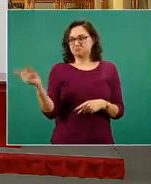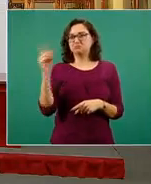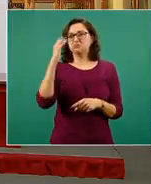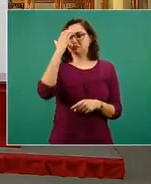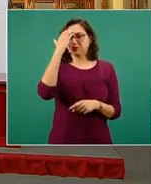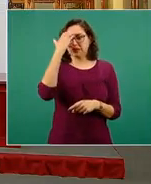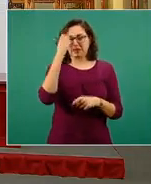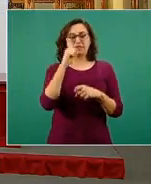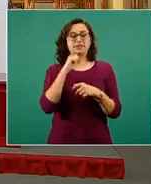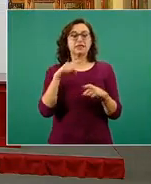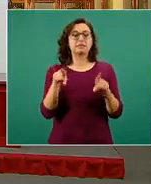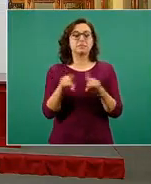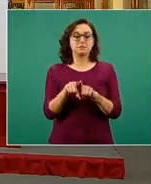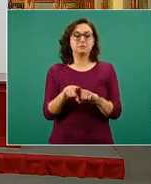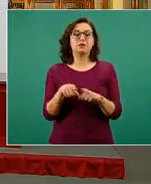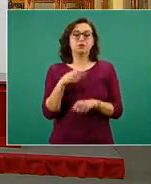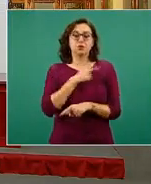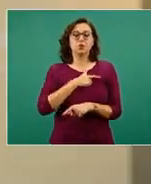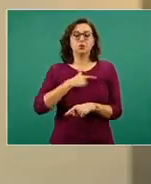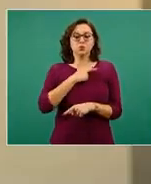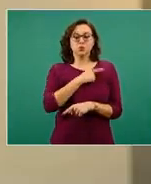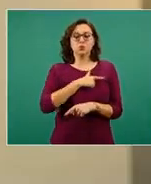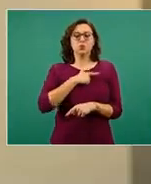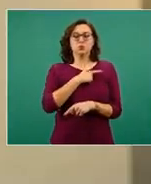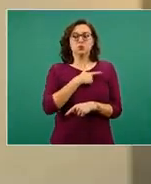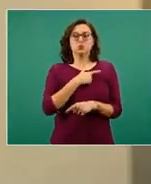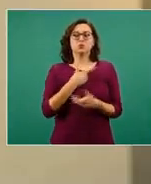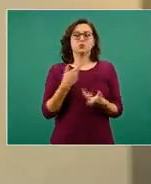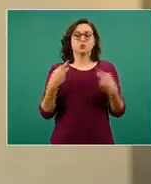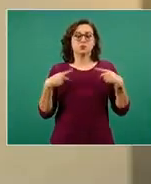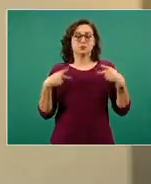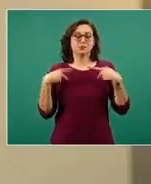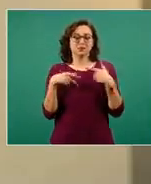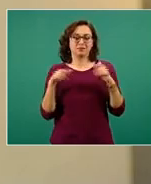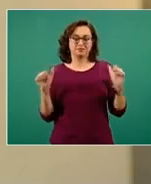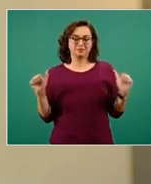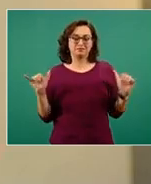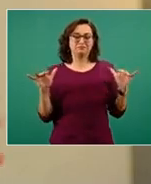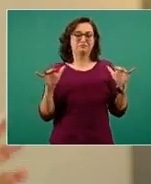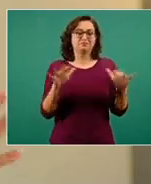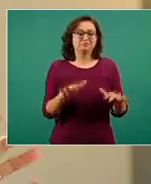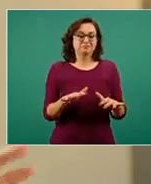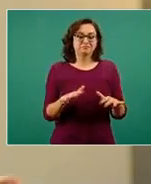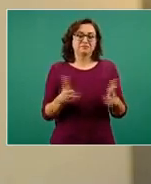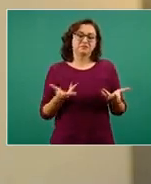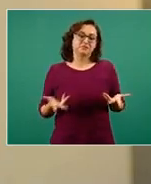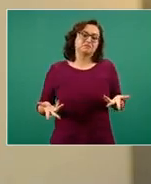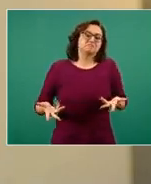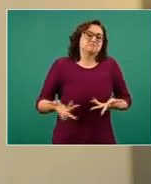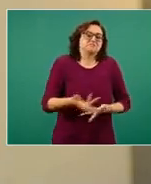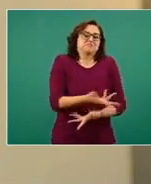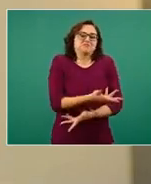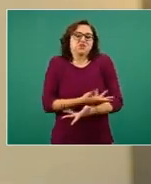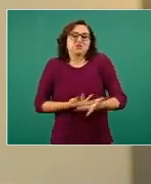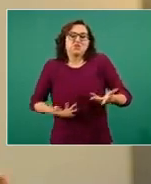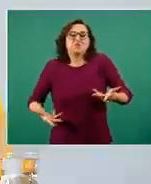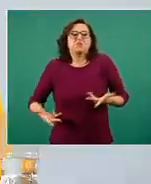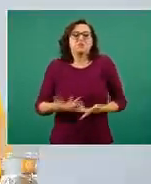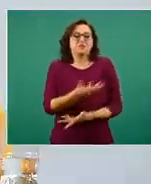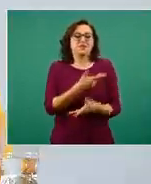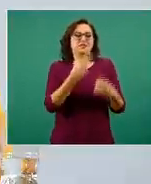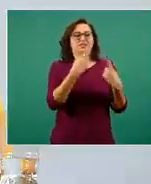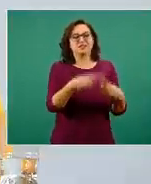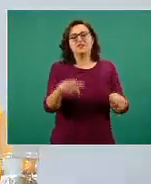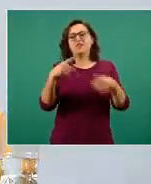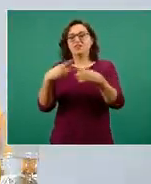da mucho gusto es esta convivencia diversa en los centros vacunadores, donde